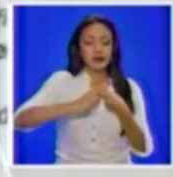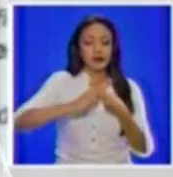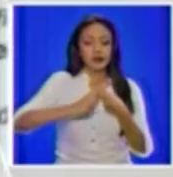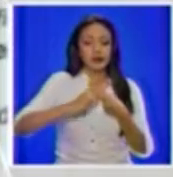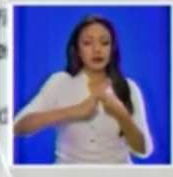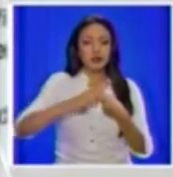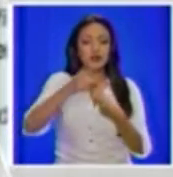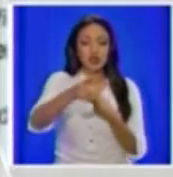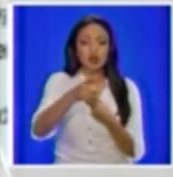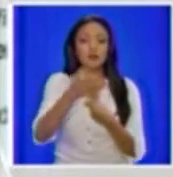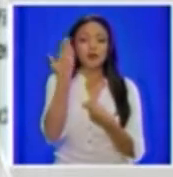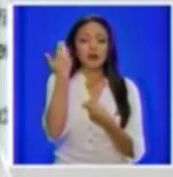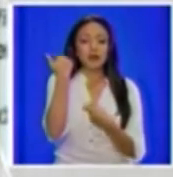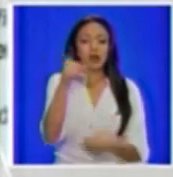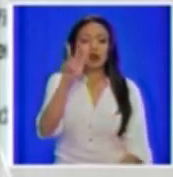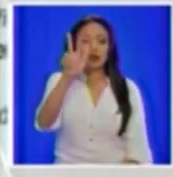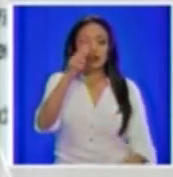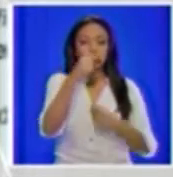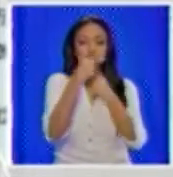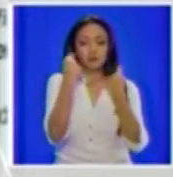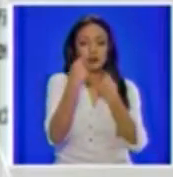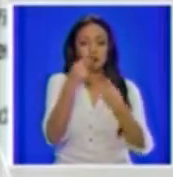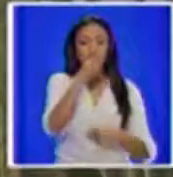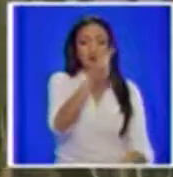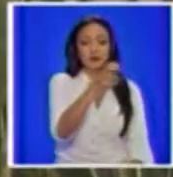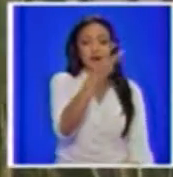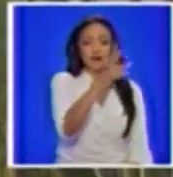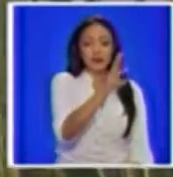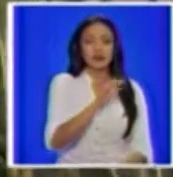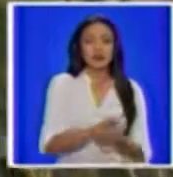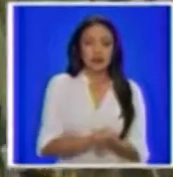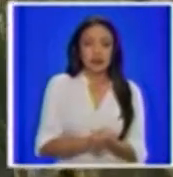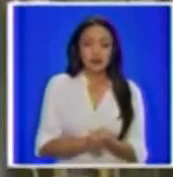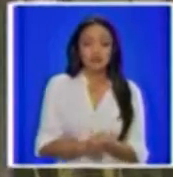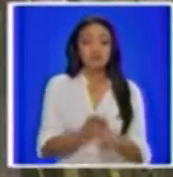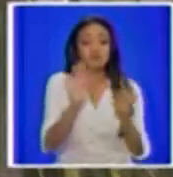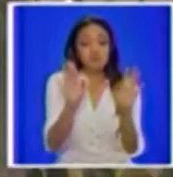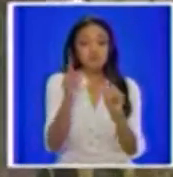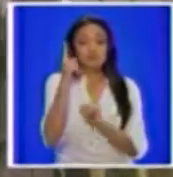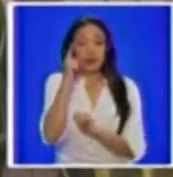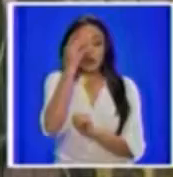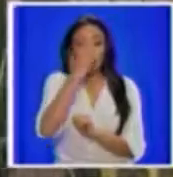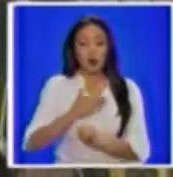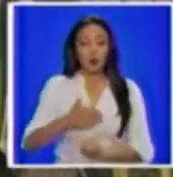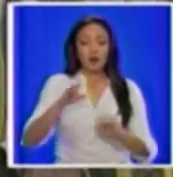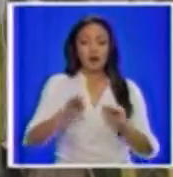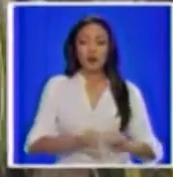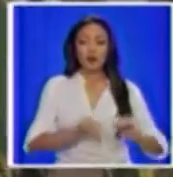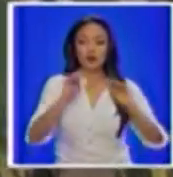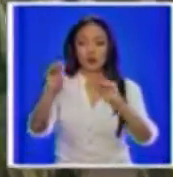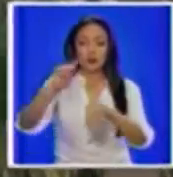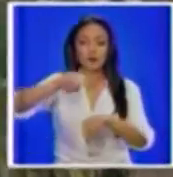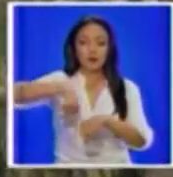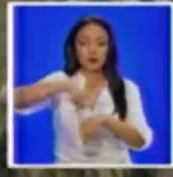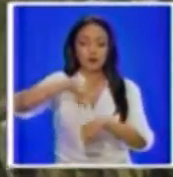Tumaco, Nariño, el pasado 3 de marzo de 2016. Se espera que el cuerpo de Guacho sea entregado en las próximas horas.